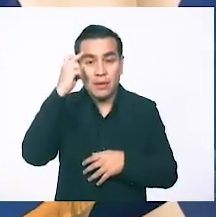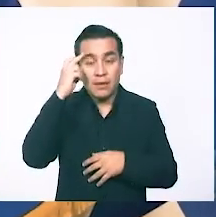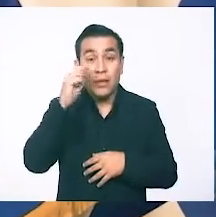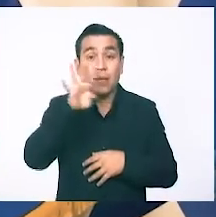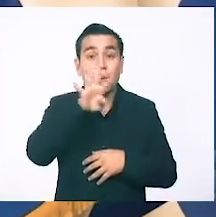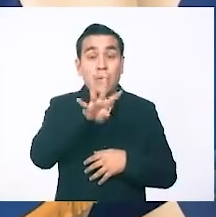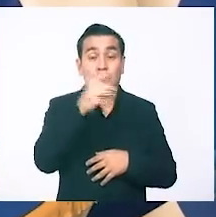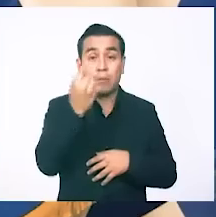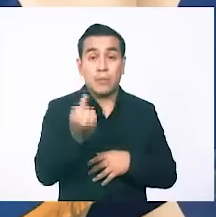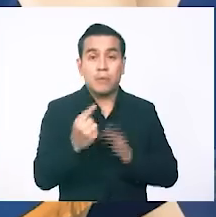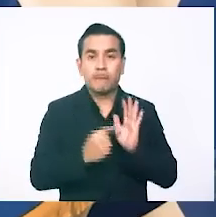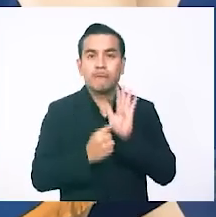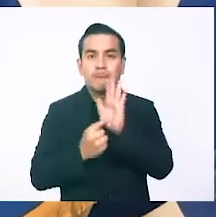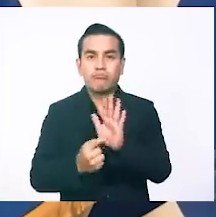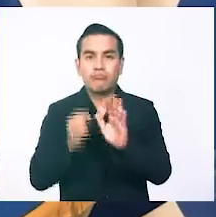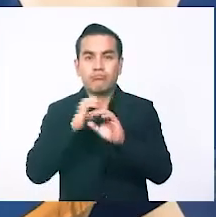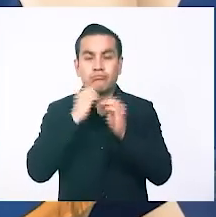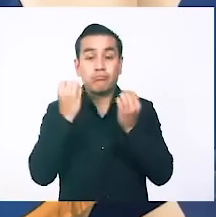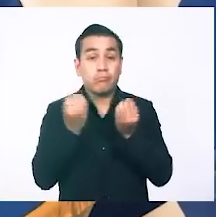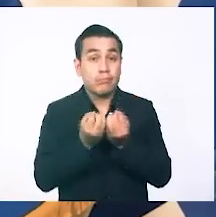representa 4.